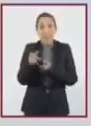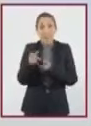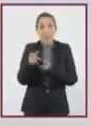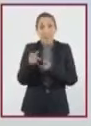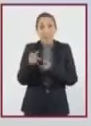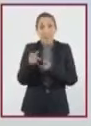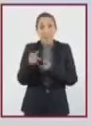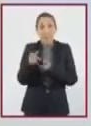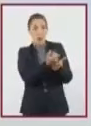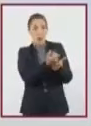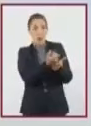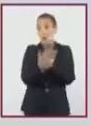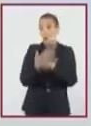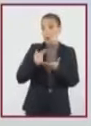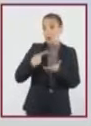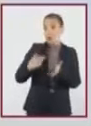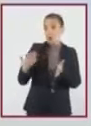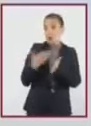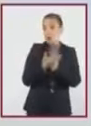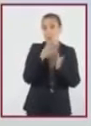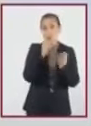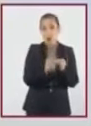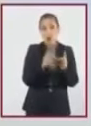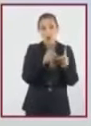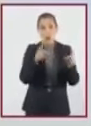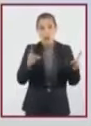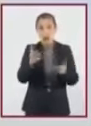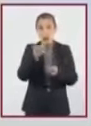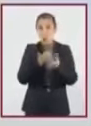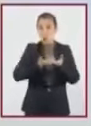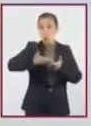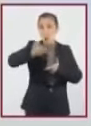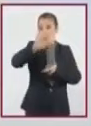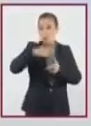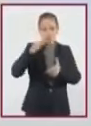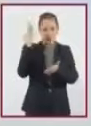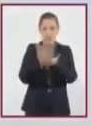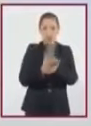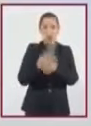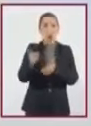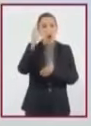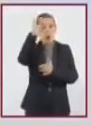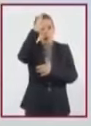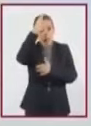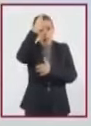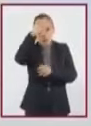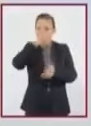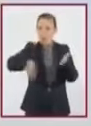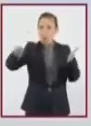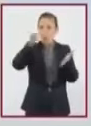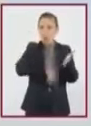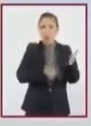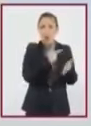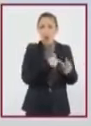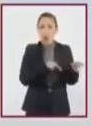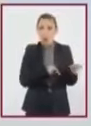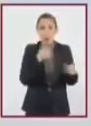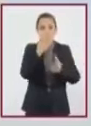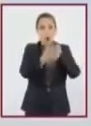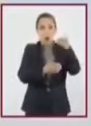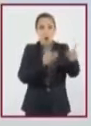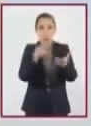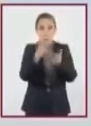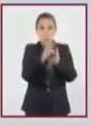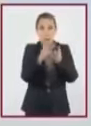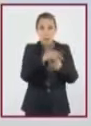la monarquía absoluta en política, el desarrollo económico, la innovación científica y tecnológica y el progreso